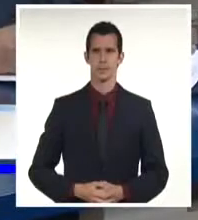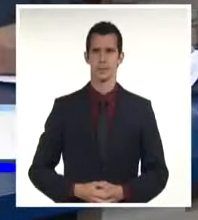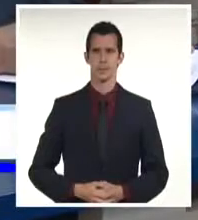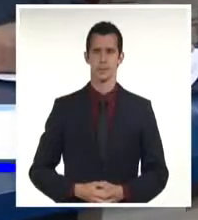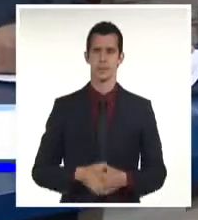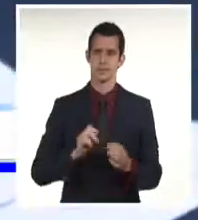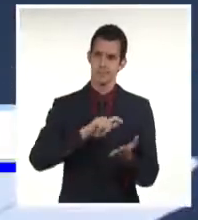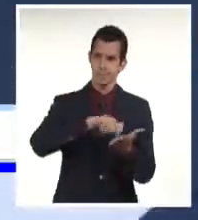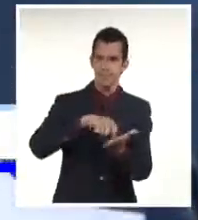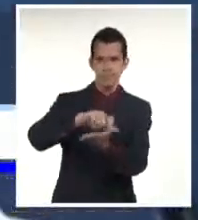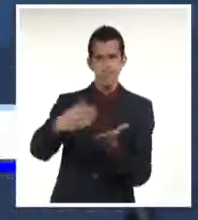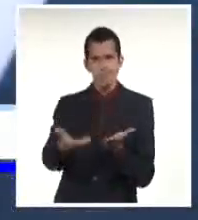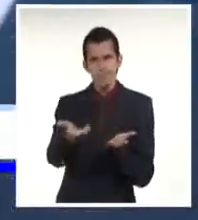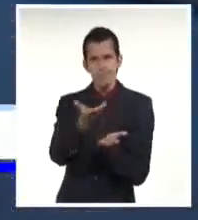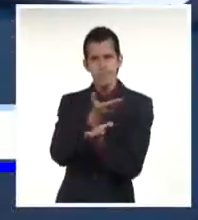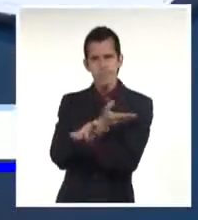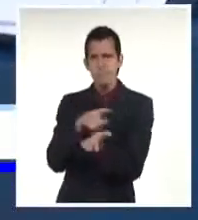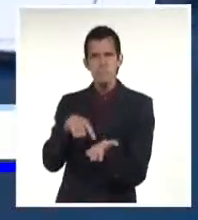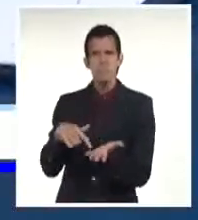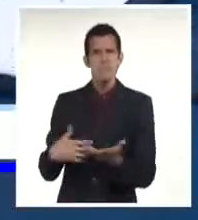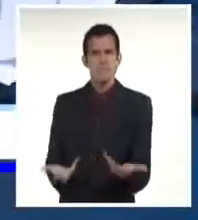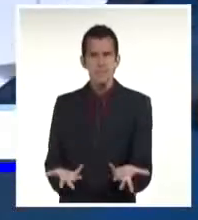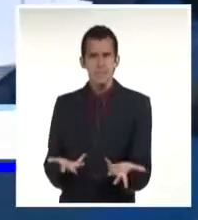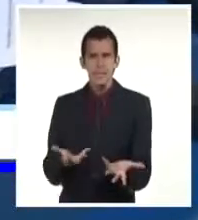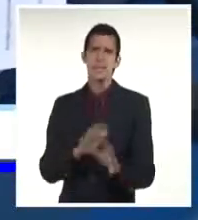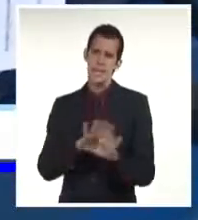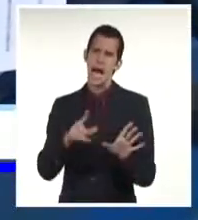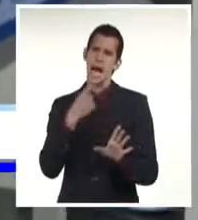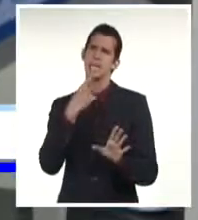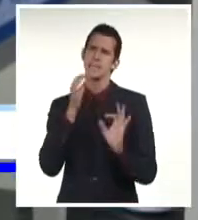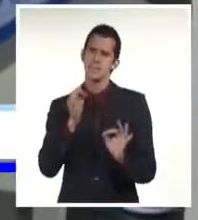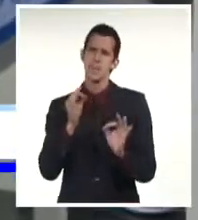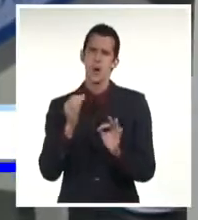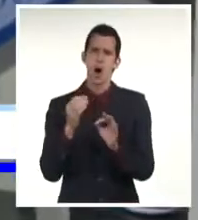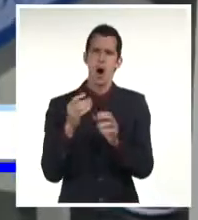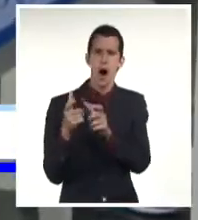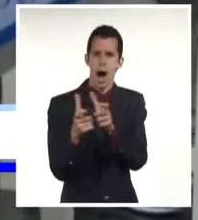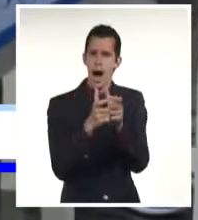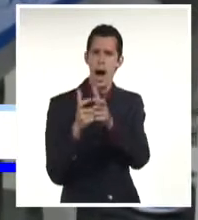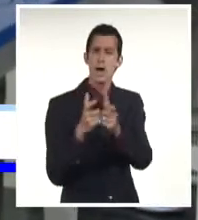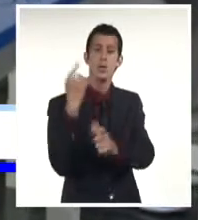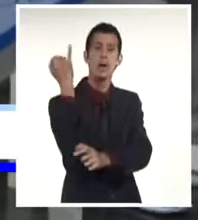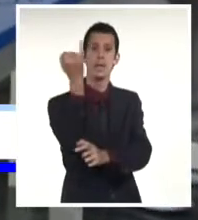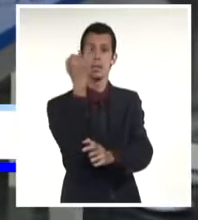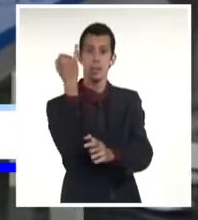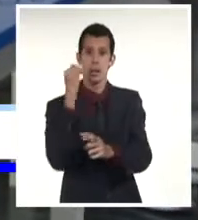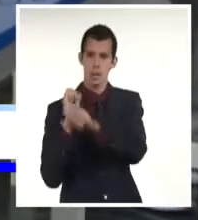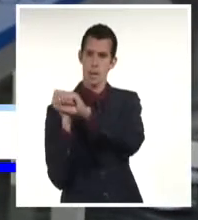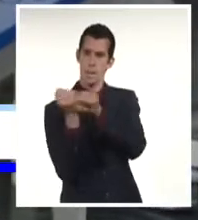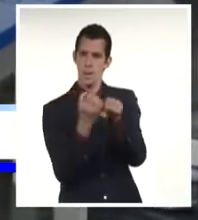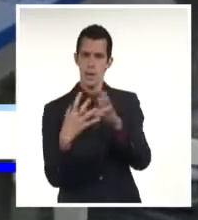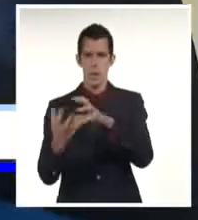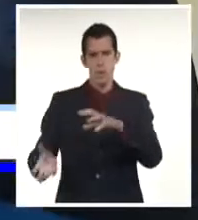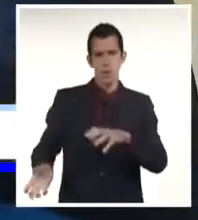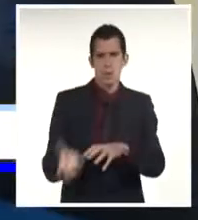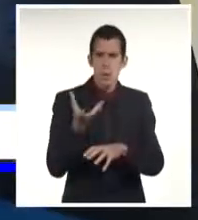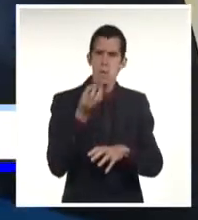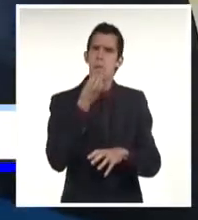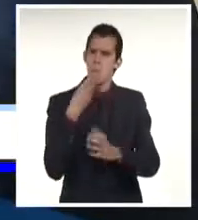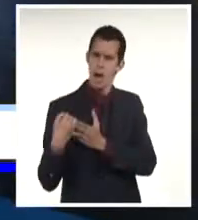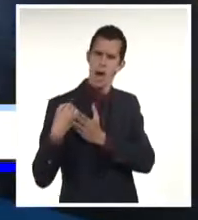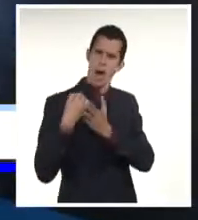otros temas, el respaldo del ente rector a nivel internacional a las contrataciones de los peloteros cubanos en ligas extranjeras,